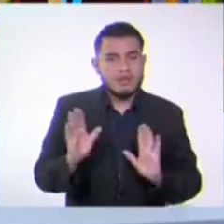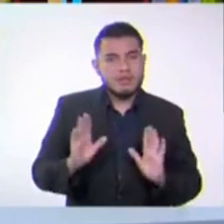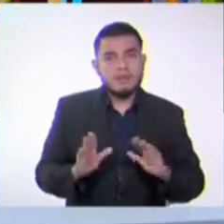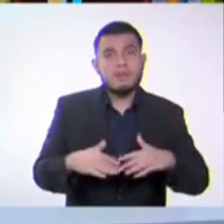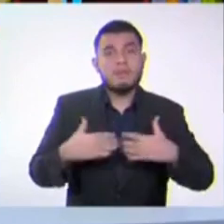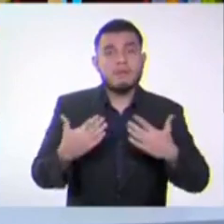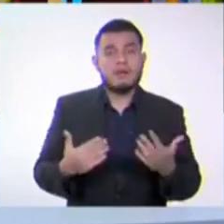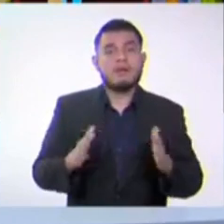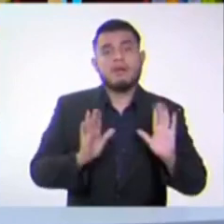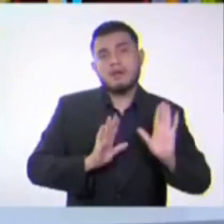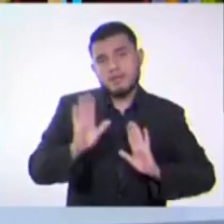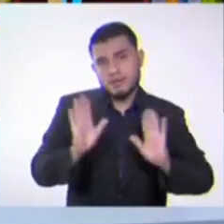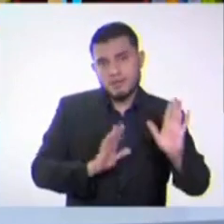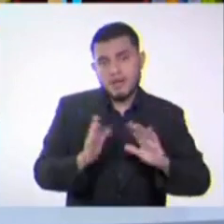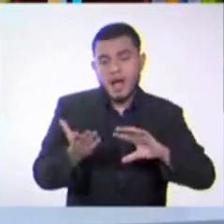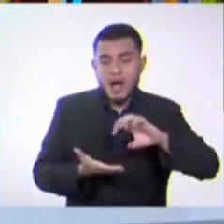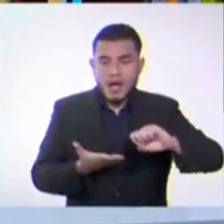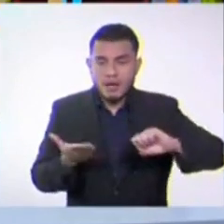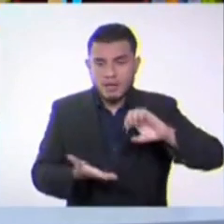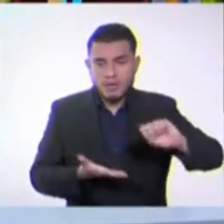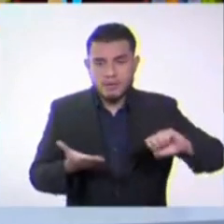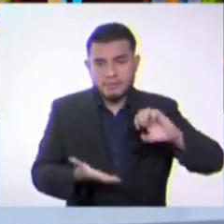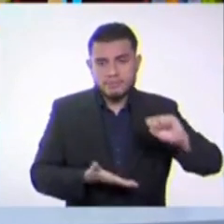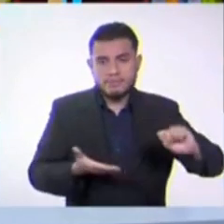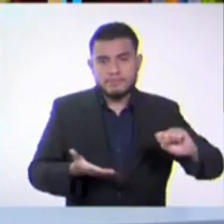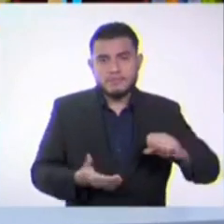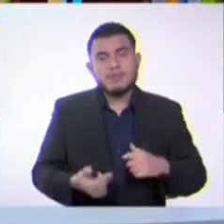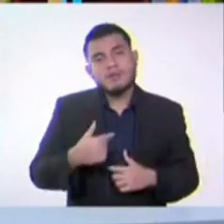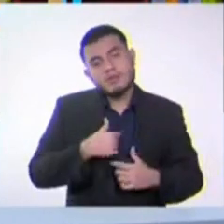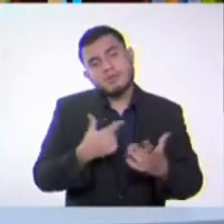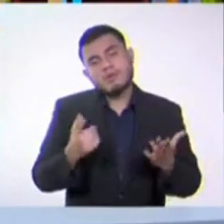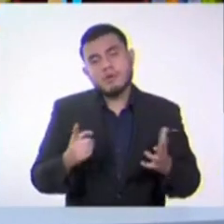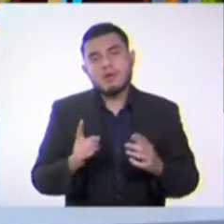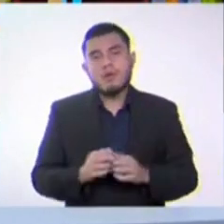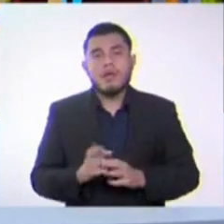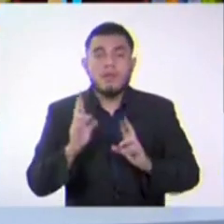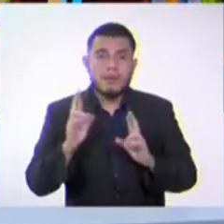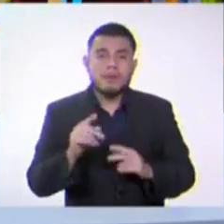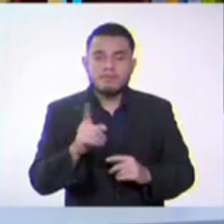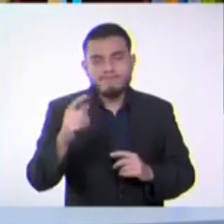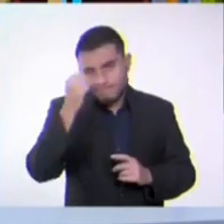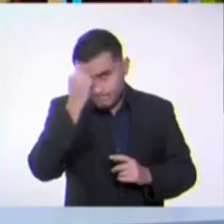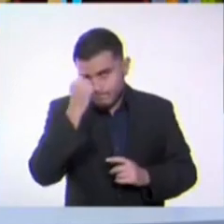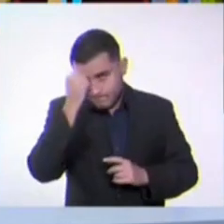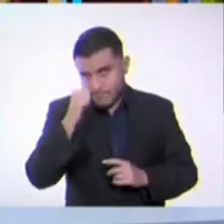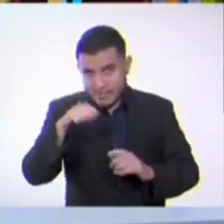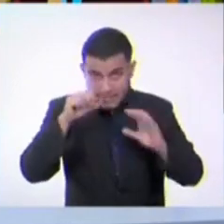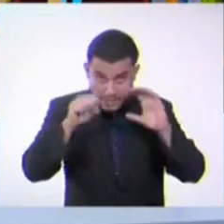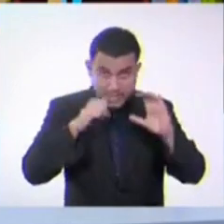la actividad agrícola. Espero que hayas disfrutado de este video y nos